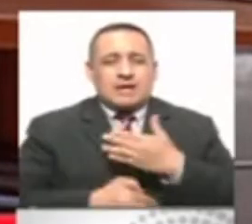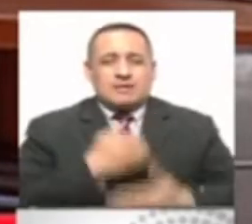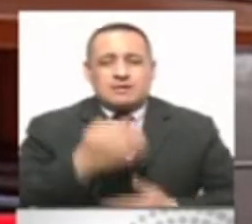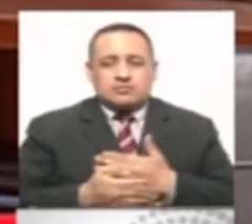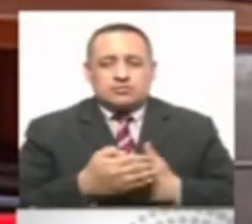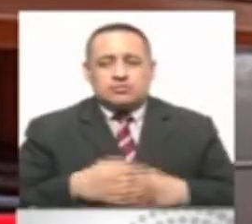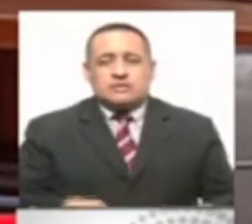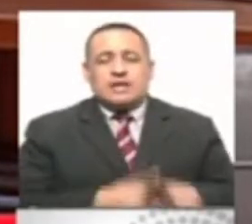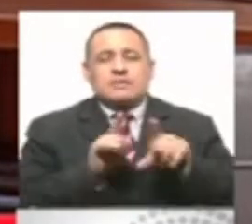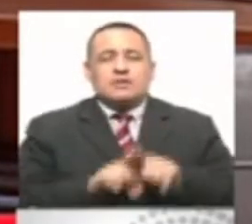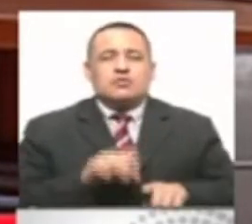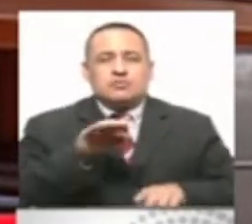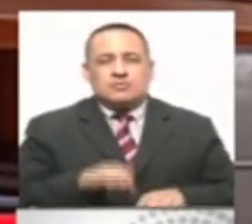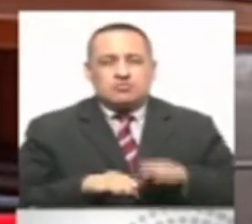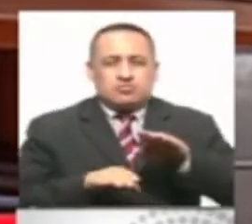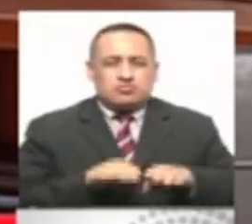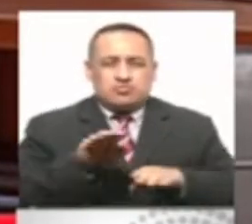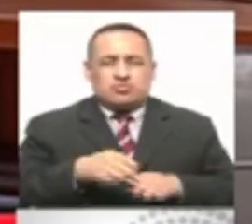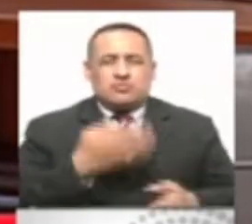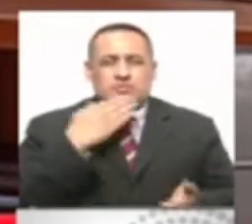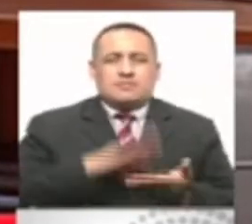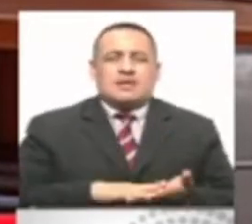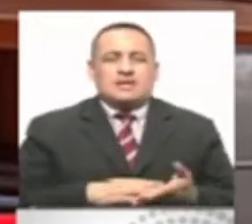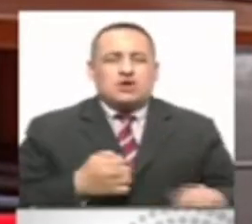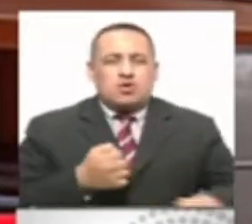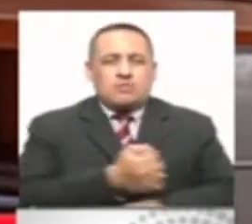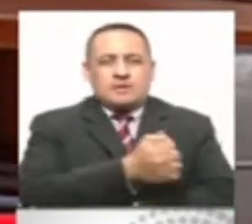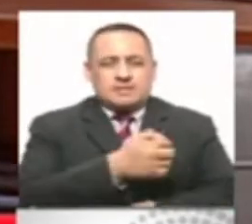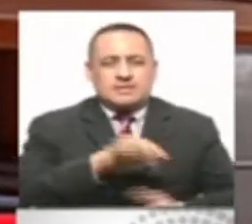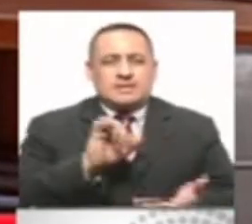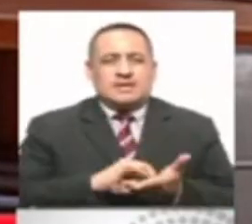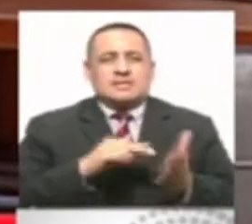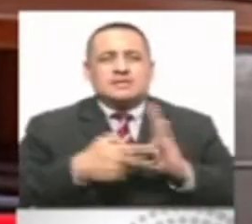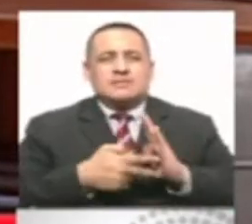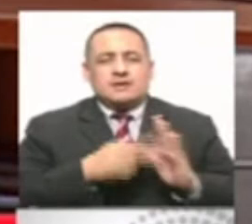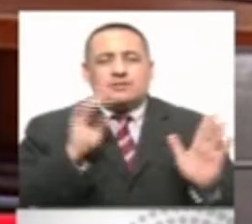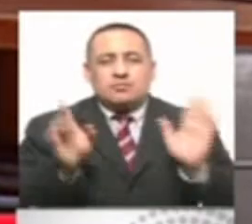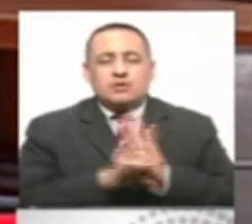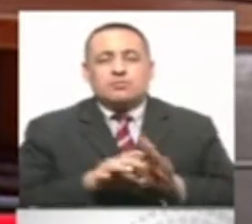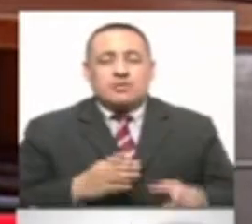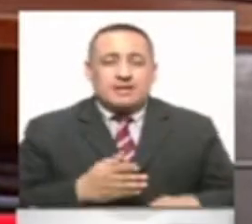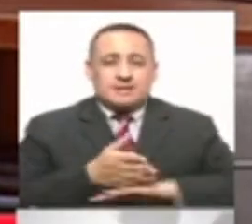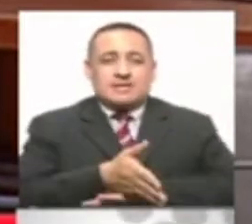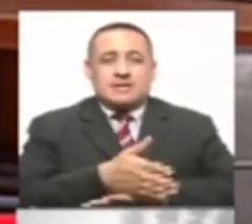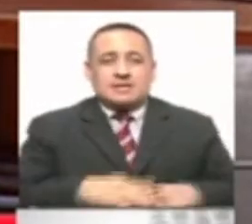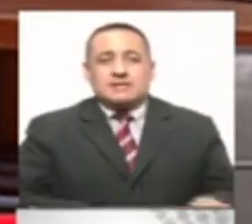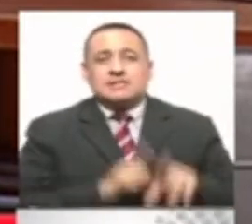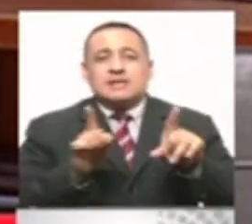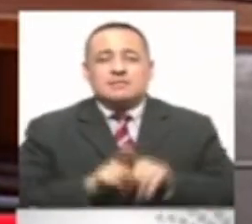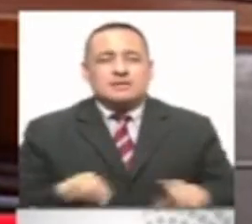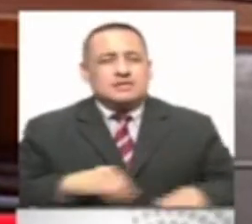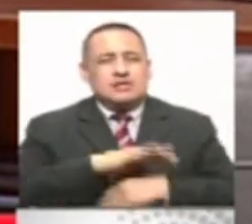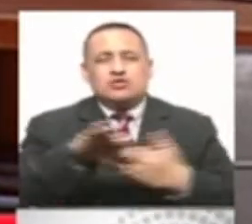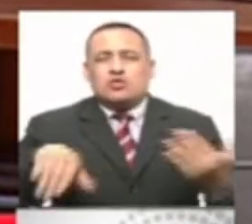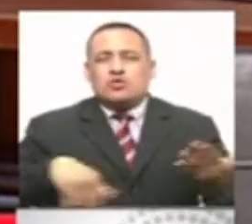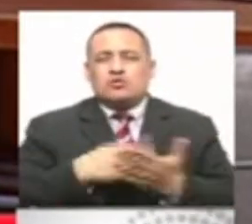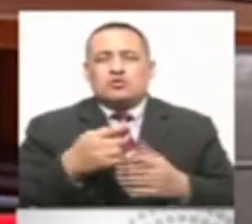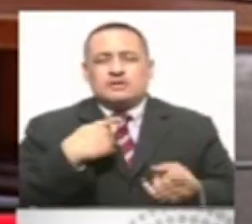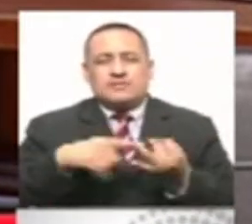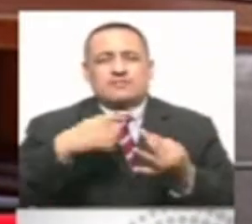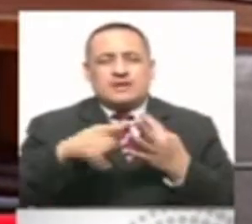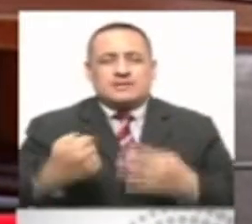una escalada desestabilizadora y golpista que constituye invasión y menoscabo de las